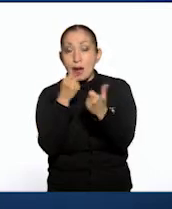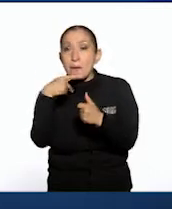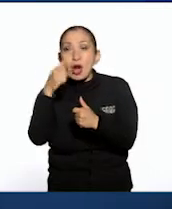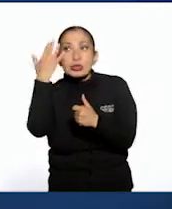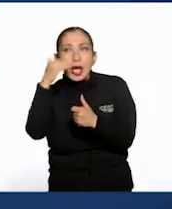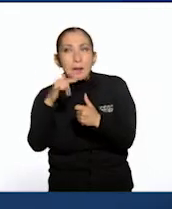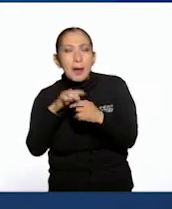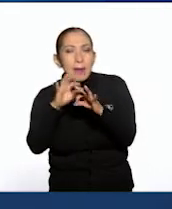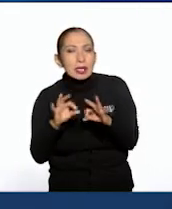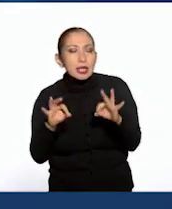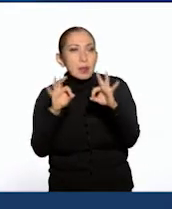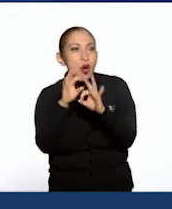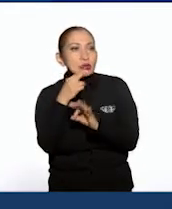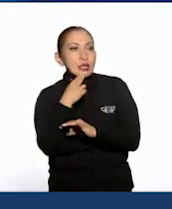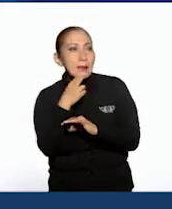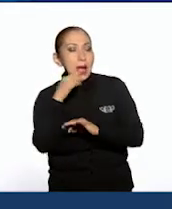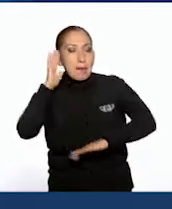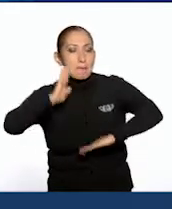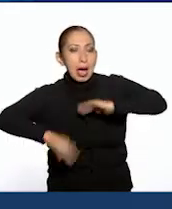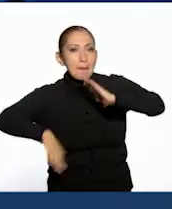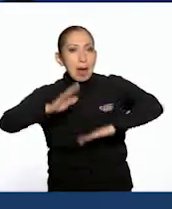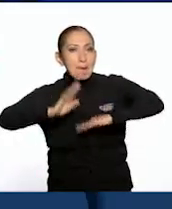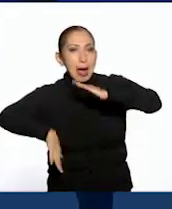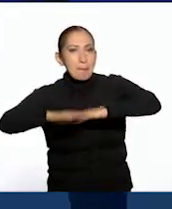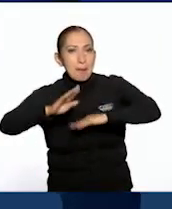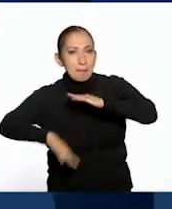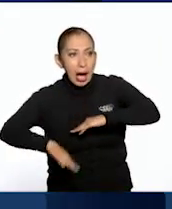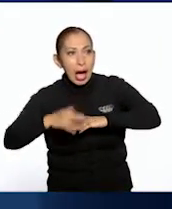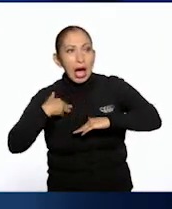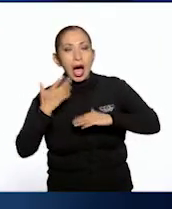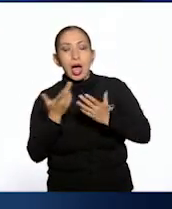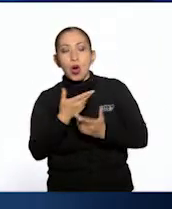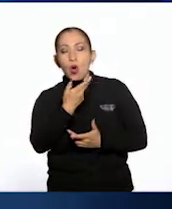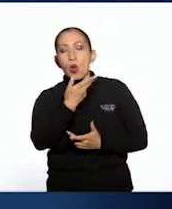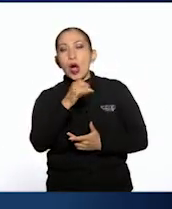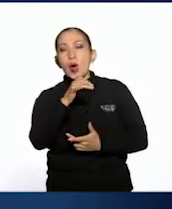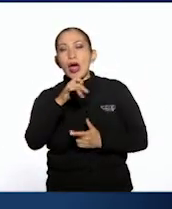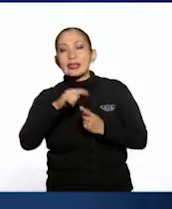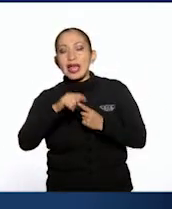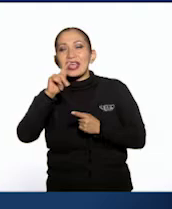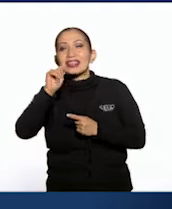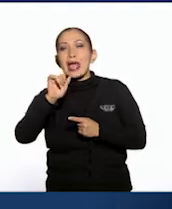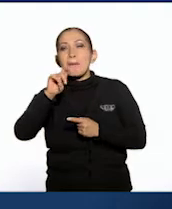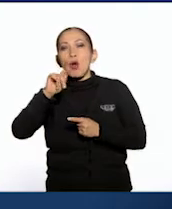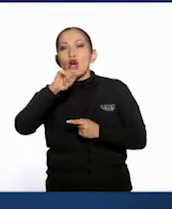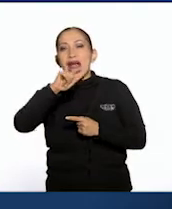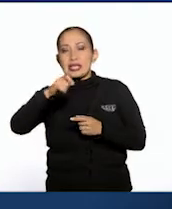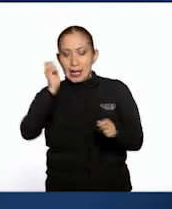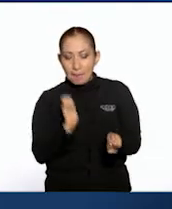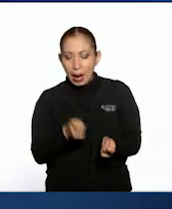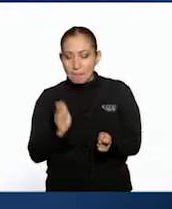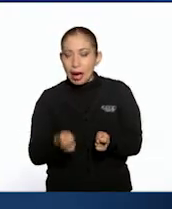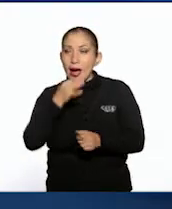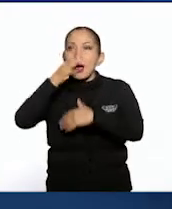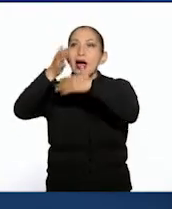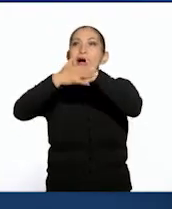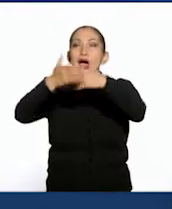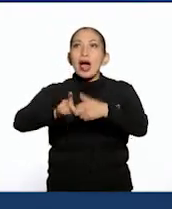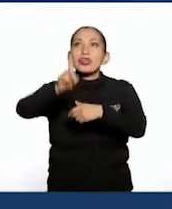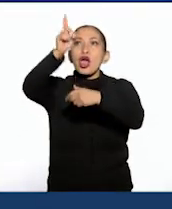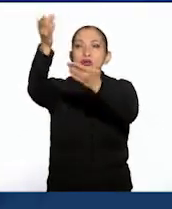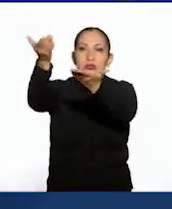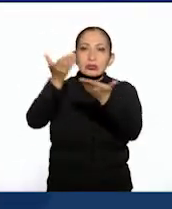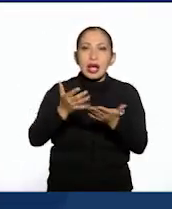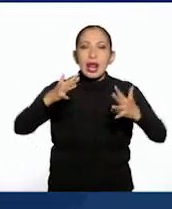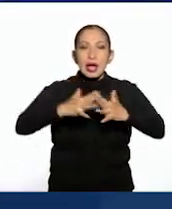que principalmente usaban instrumentos de percusión, como el huehuetl y el teponaztle, con los que se invocaba a los dioses